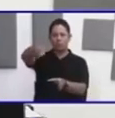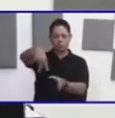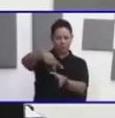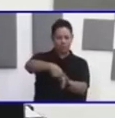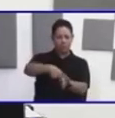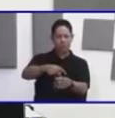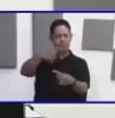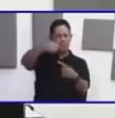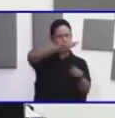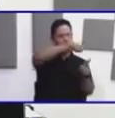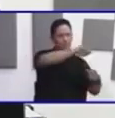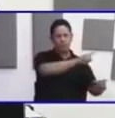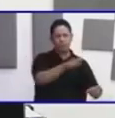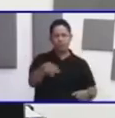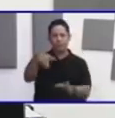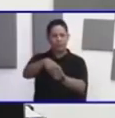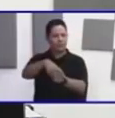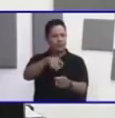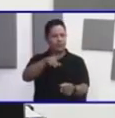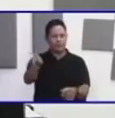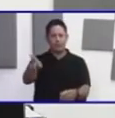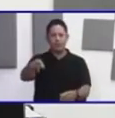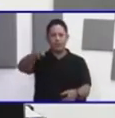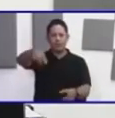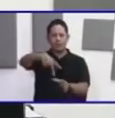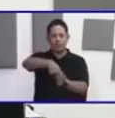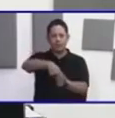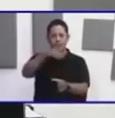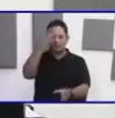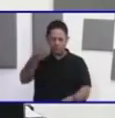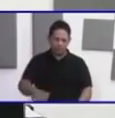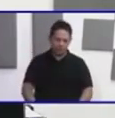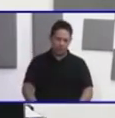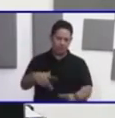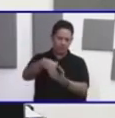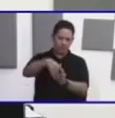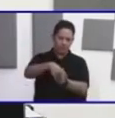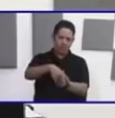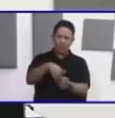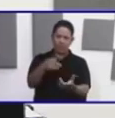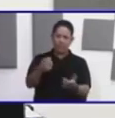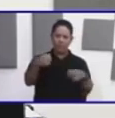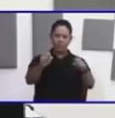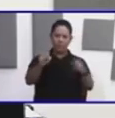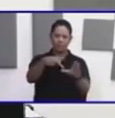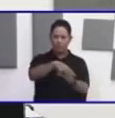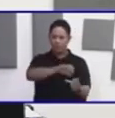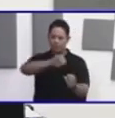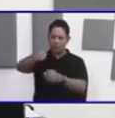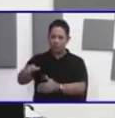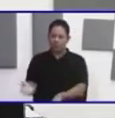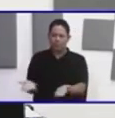que se inmovilizan los diferentes puestos de control se hacen por situaciones que nada tienen que ver en este momento